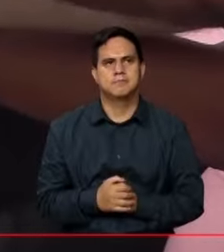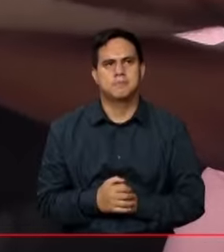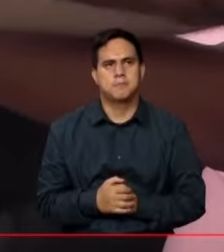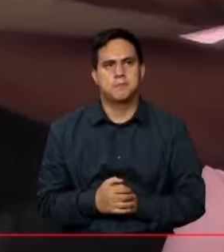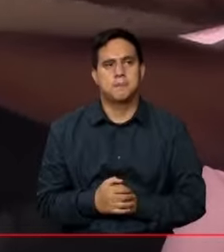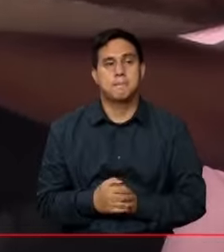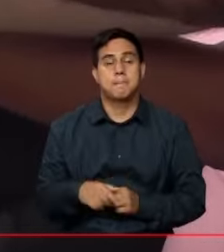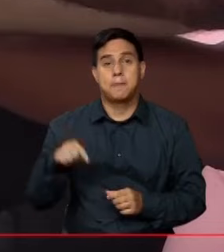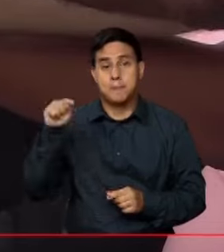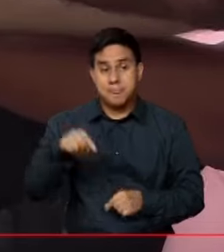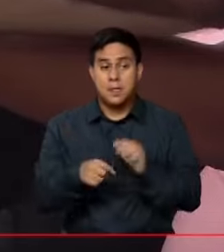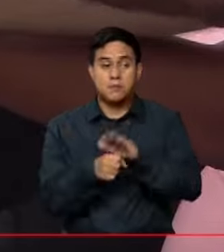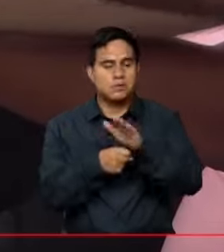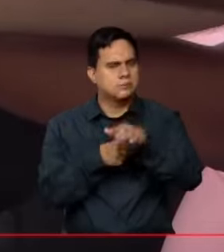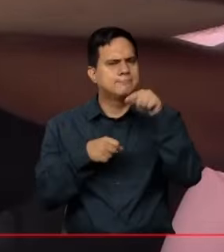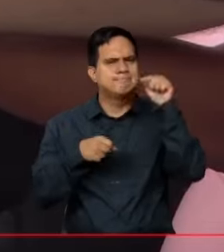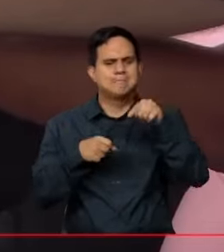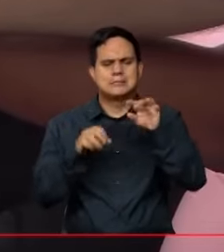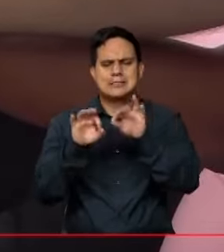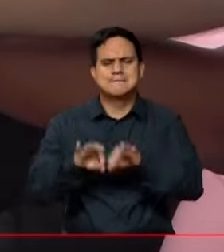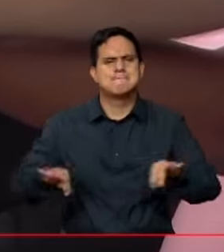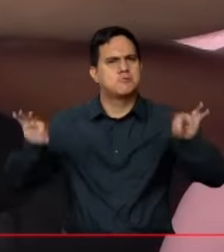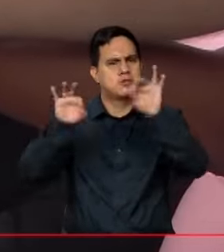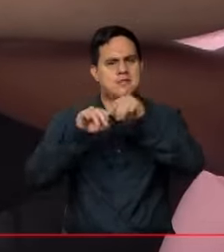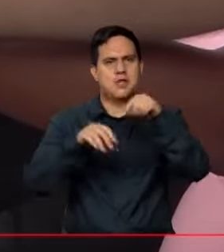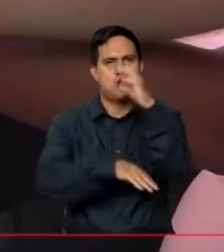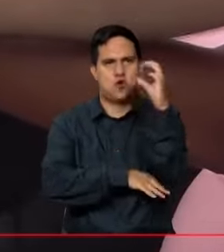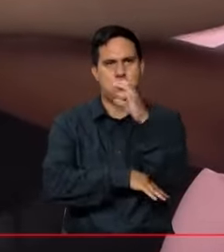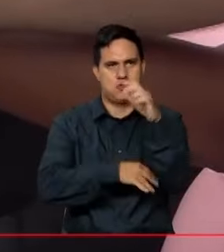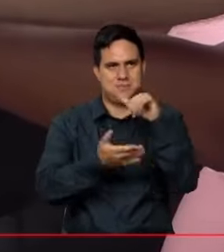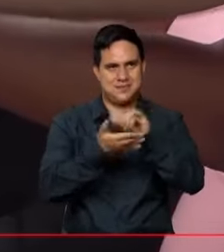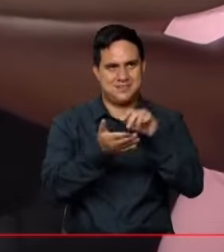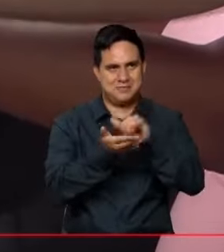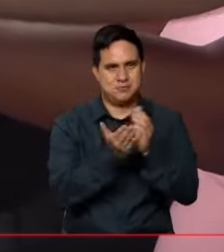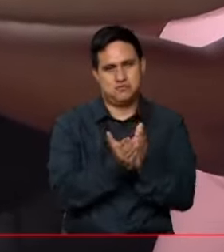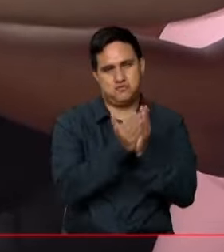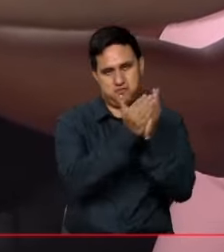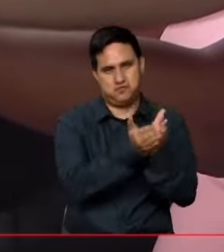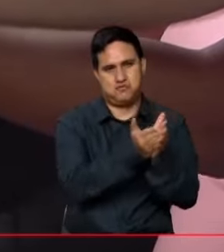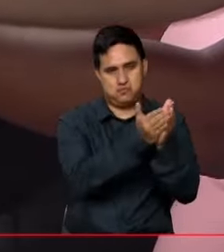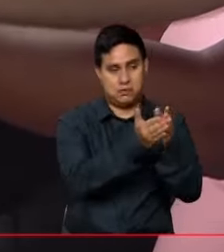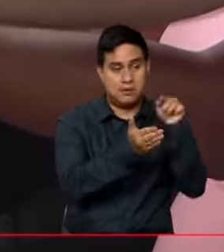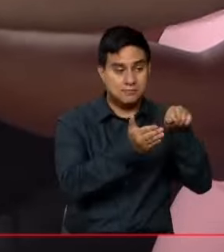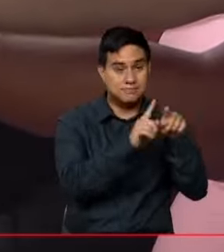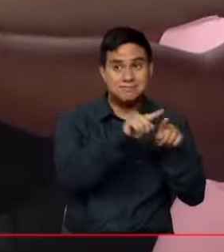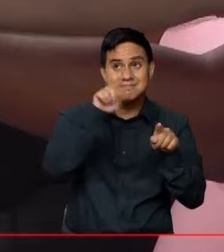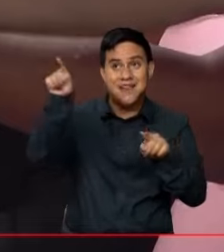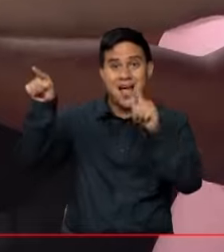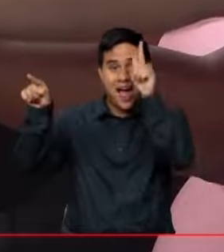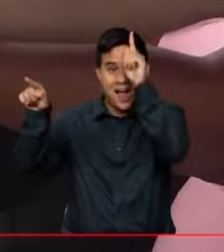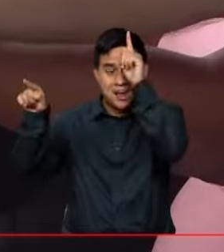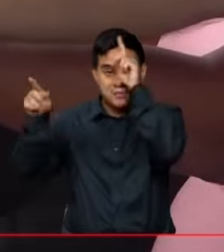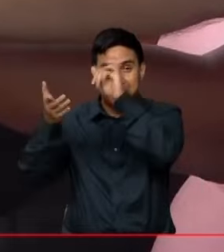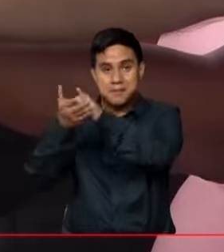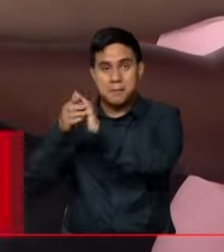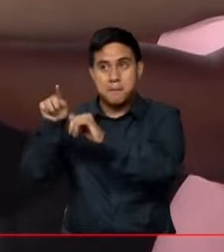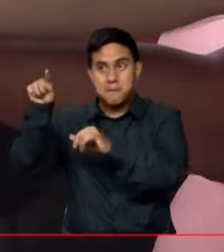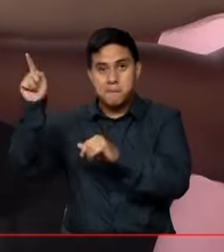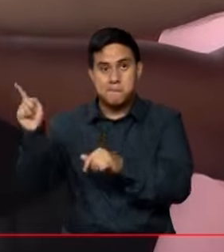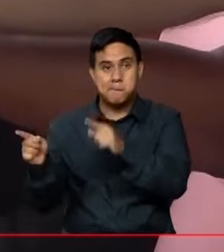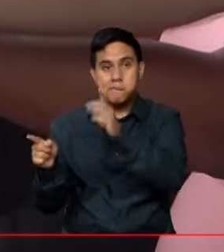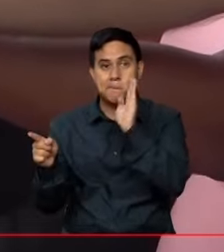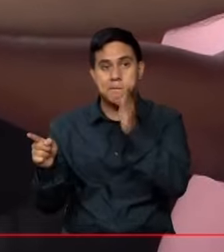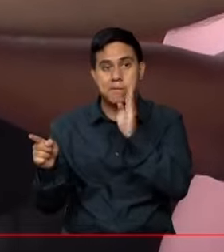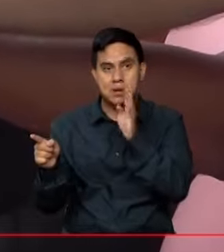es el puerto más importante de Colombia. Amberes y Rotterdam y Hamburgo, los dos otros, son los tres puertos más importantes en Europa. Hay